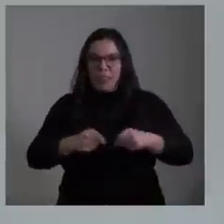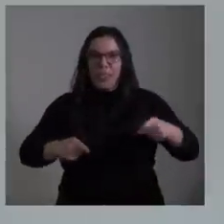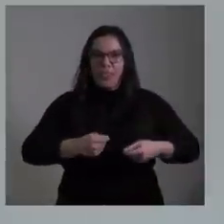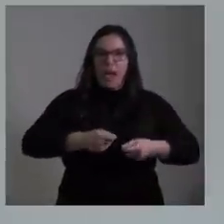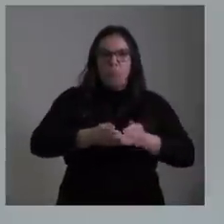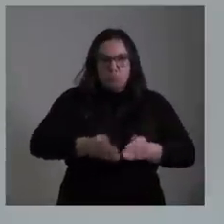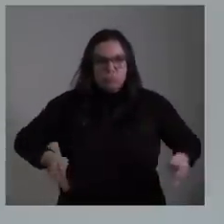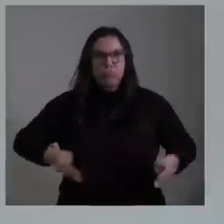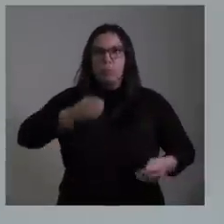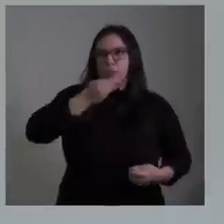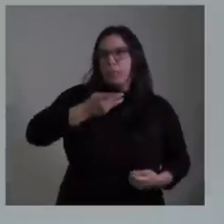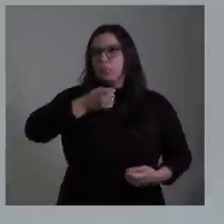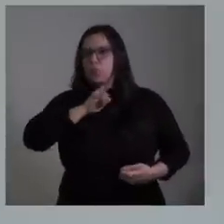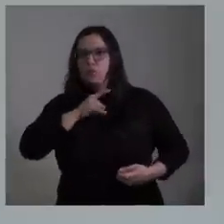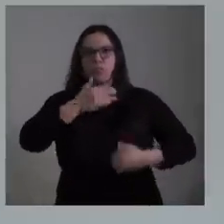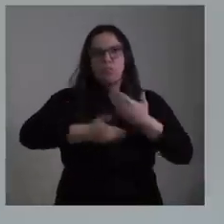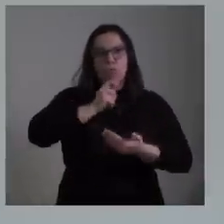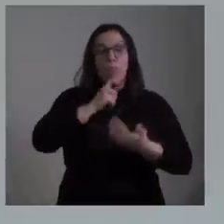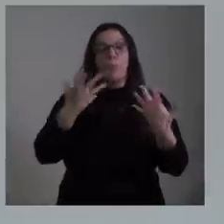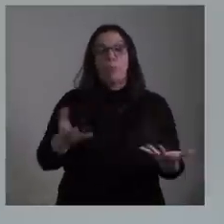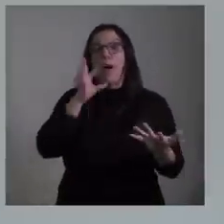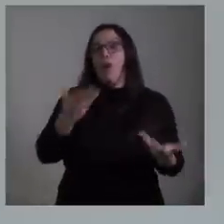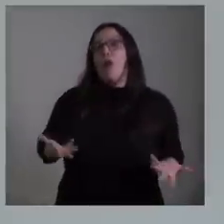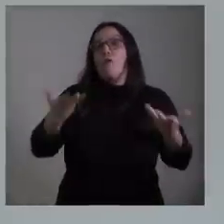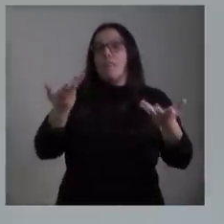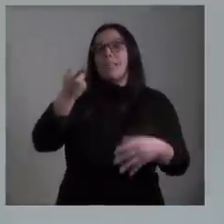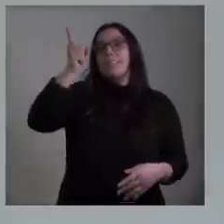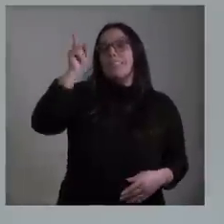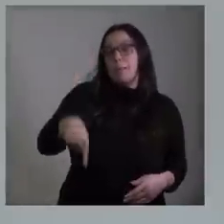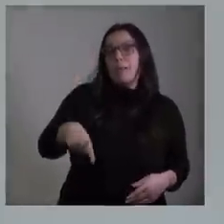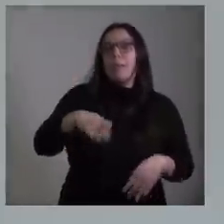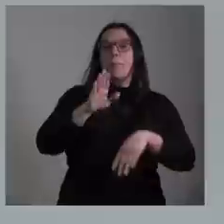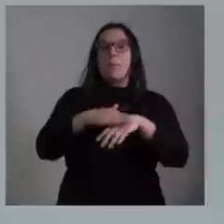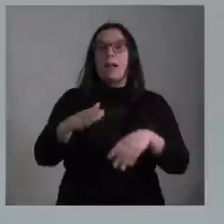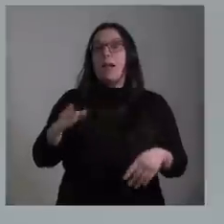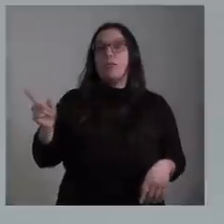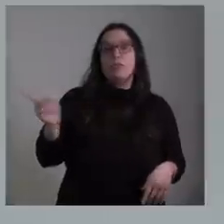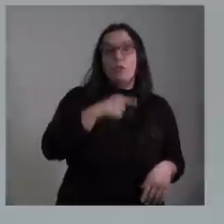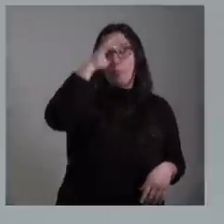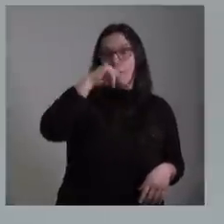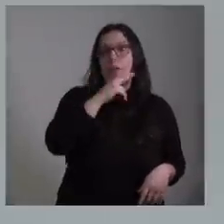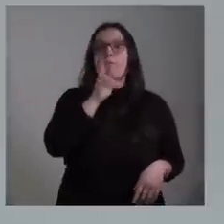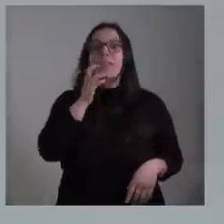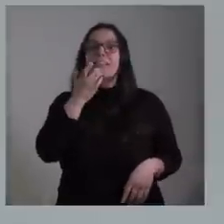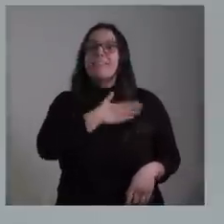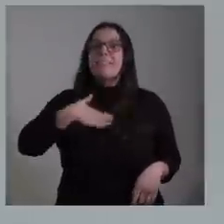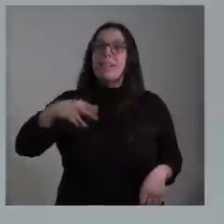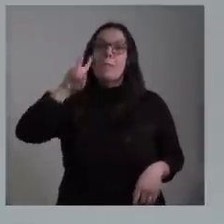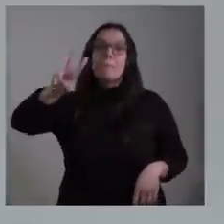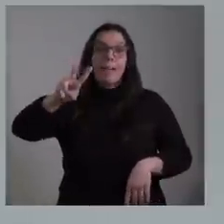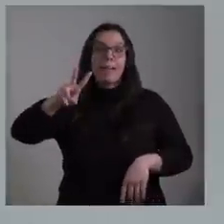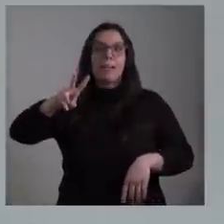niño dentro del vientre Y a partir de ahora pues vamos a ofrecer también a todos los padres que así lo quieran poder ver en tiempo real